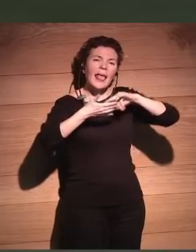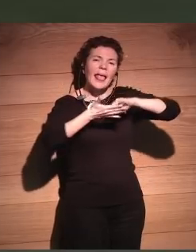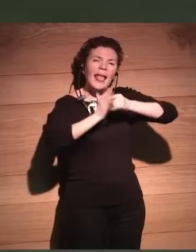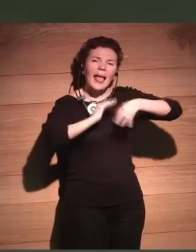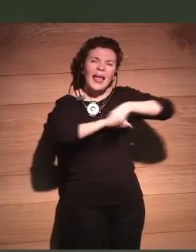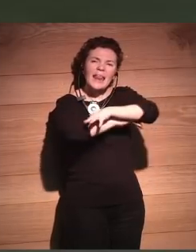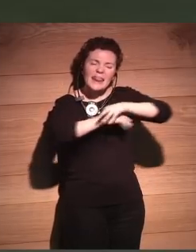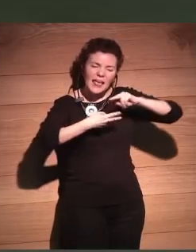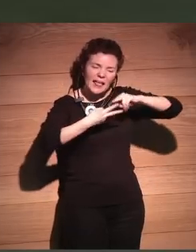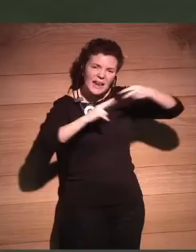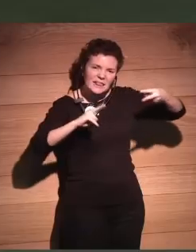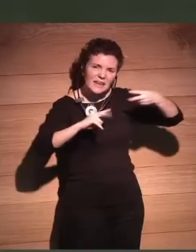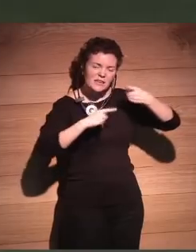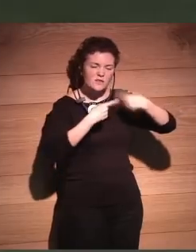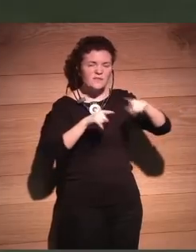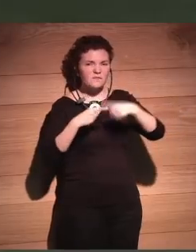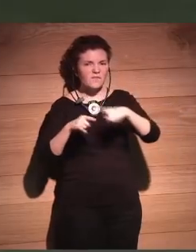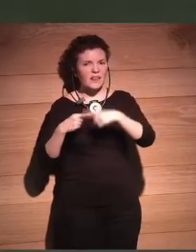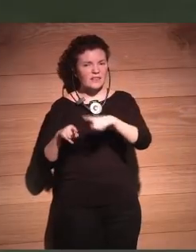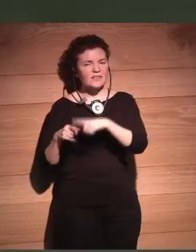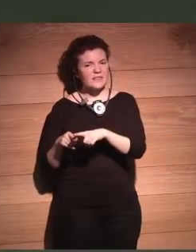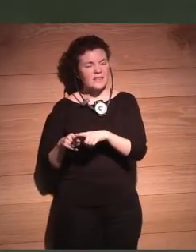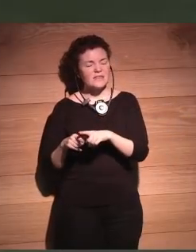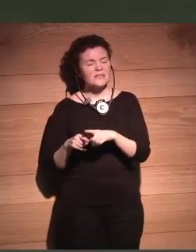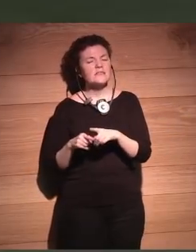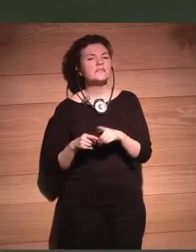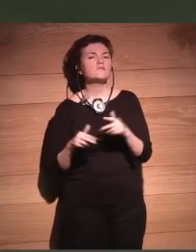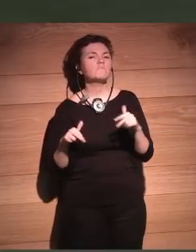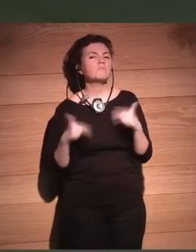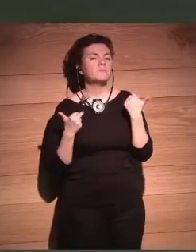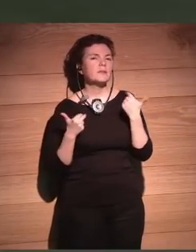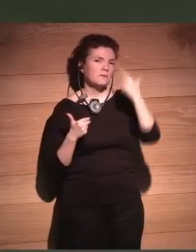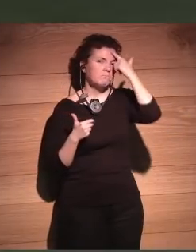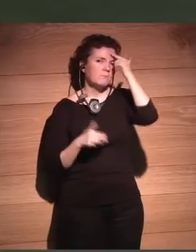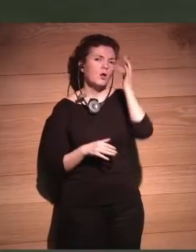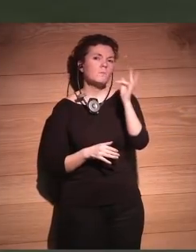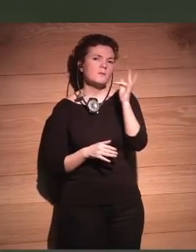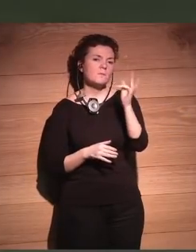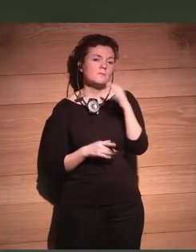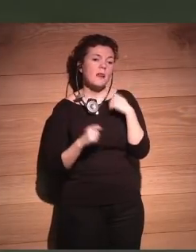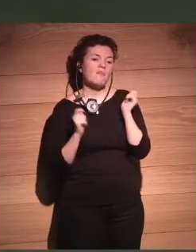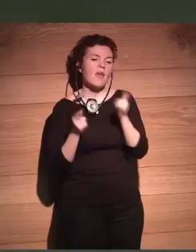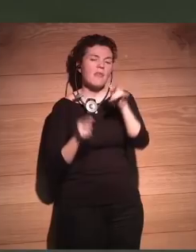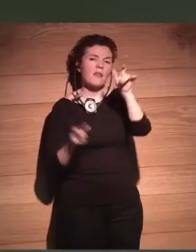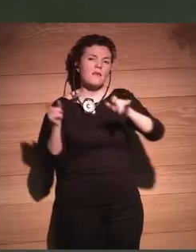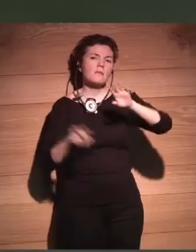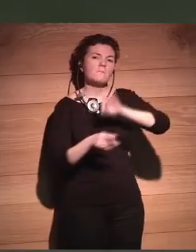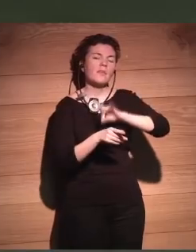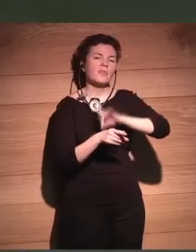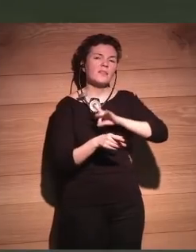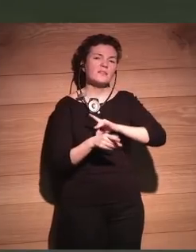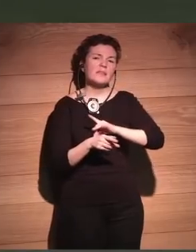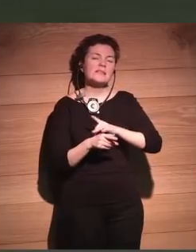con diferentes CAPs está permitiéndonos ser optimistas y suministrar a los pacientes